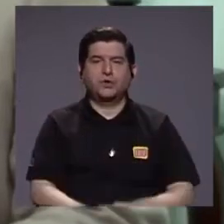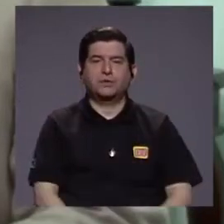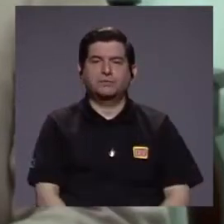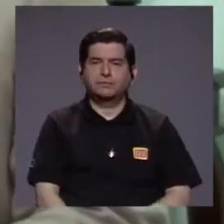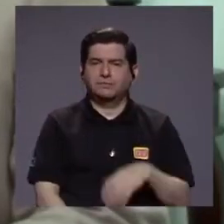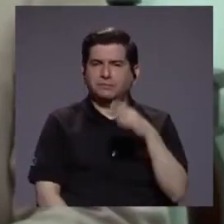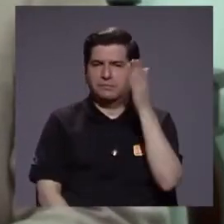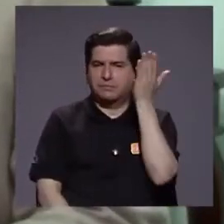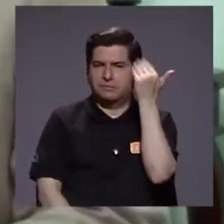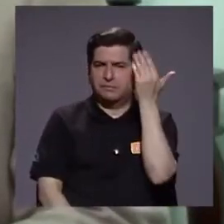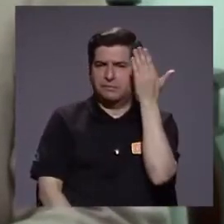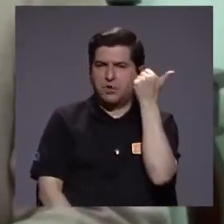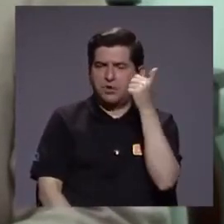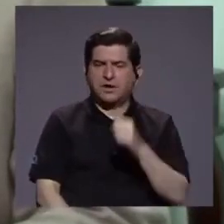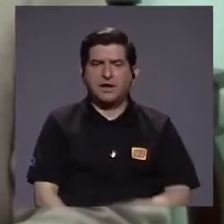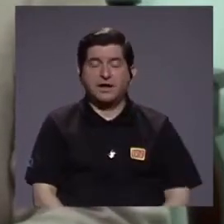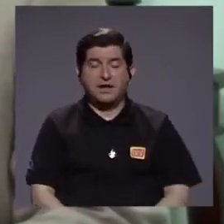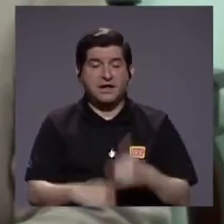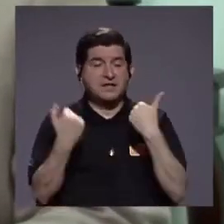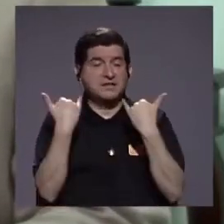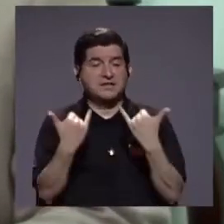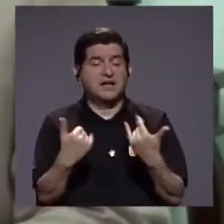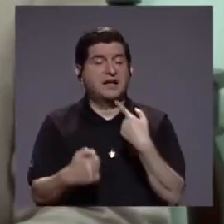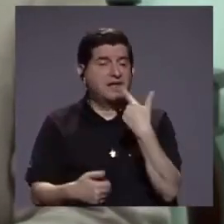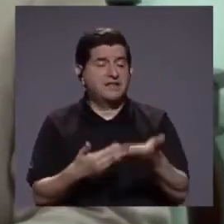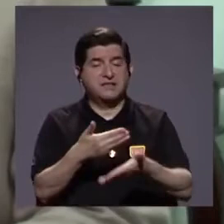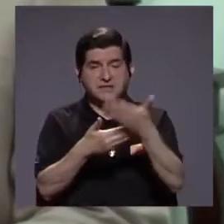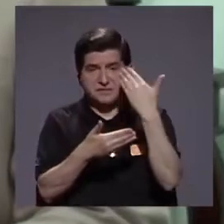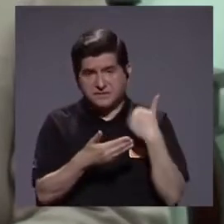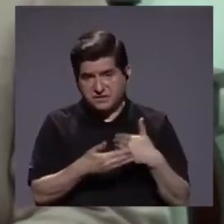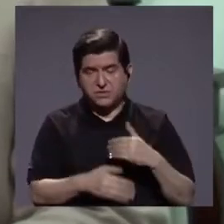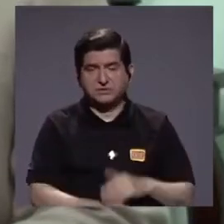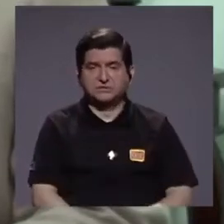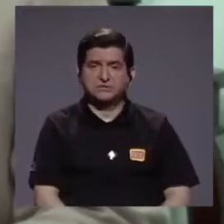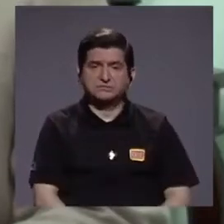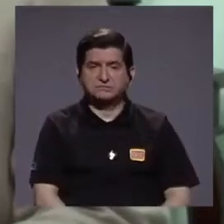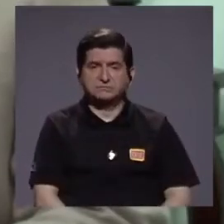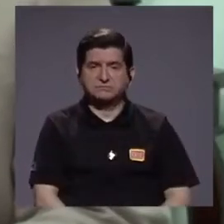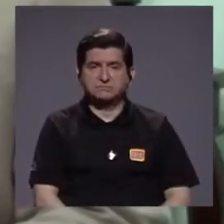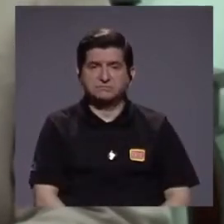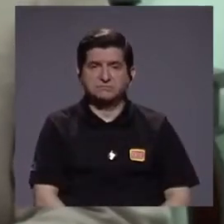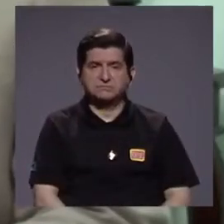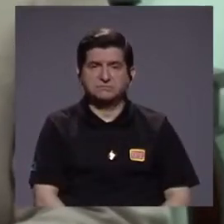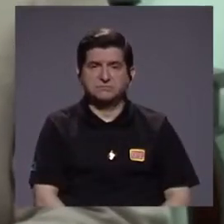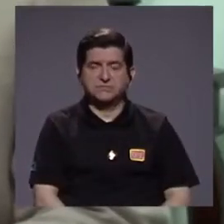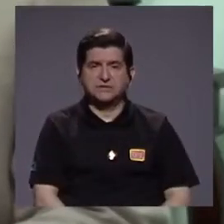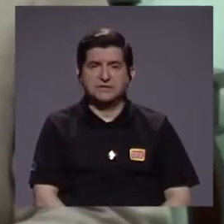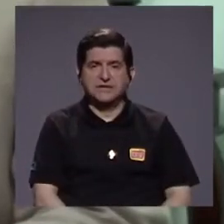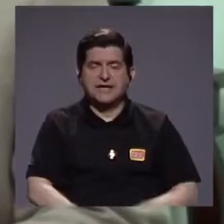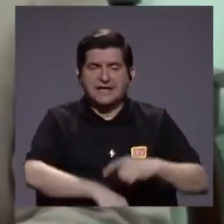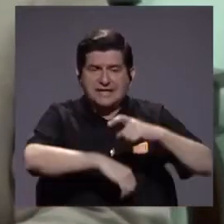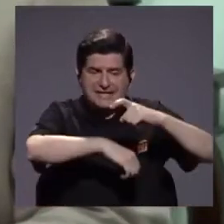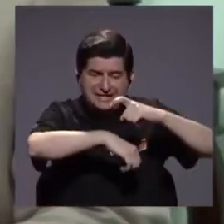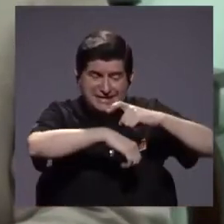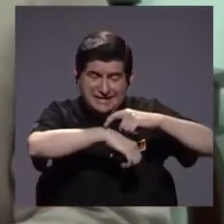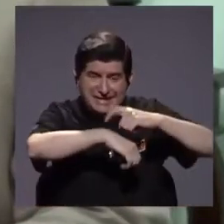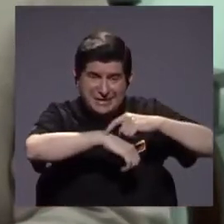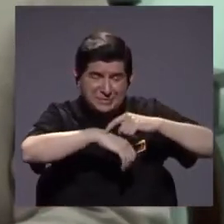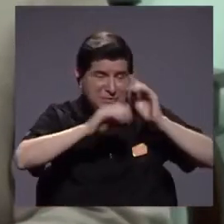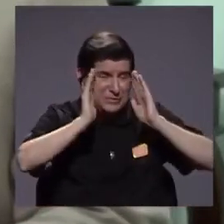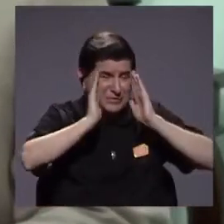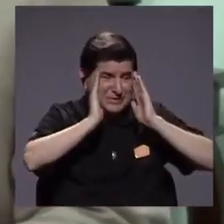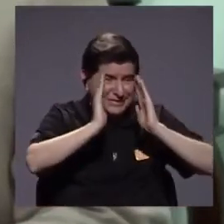qué? Primero, ya lo han dicho anteriormente, los lapsos para